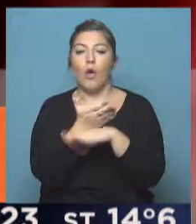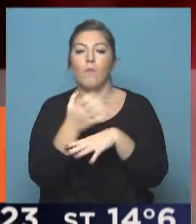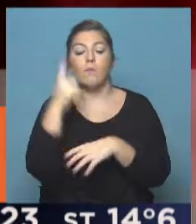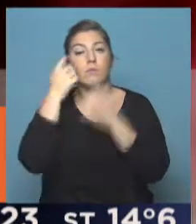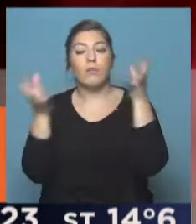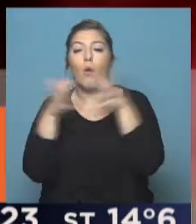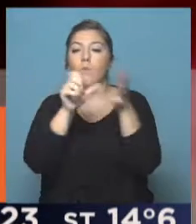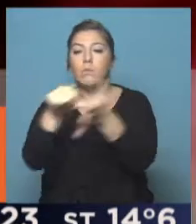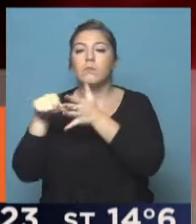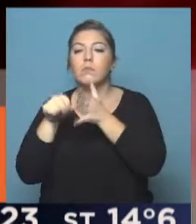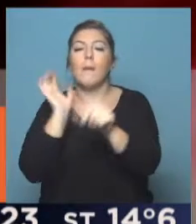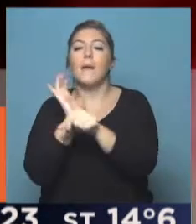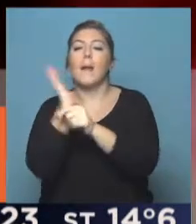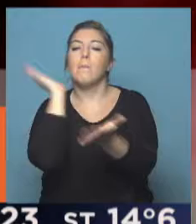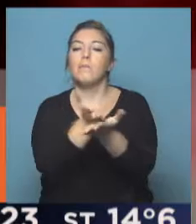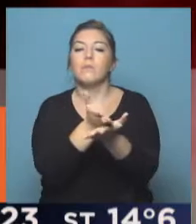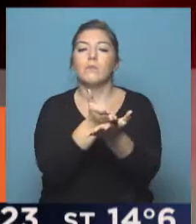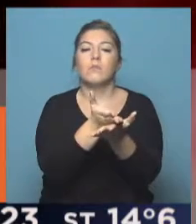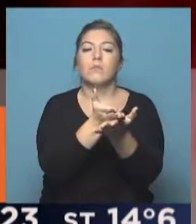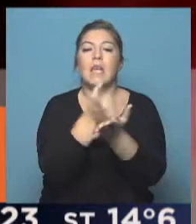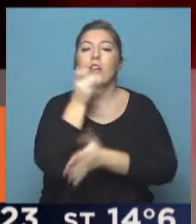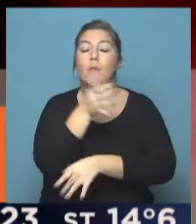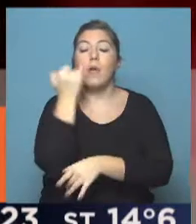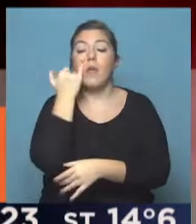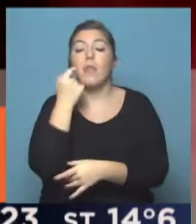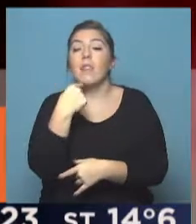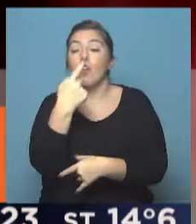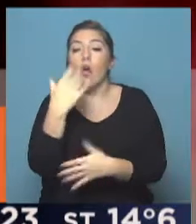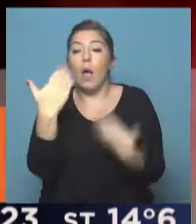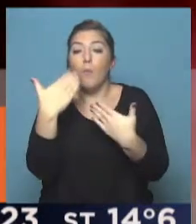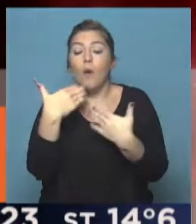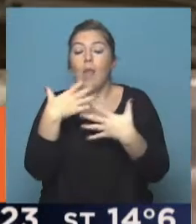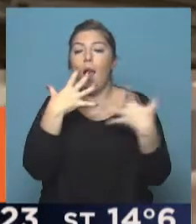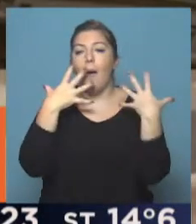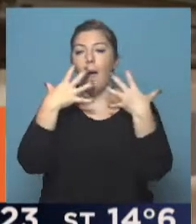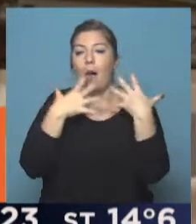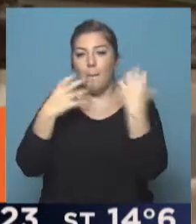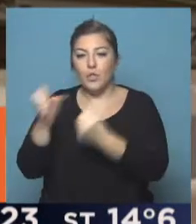para eliminar el extremismo y aclaró que pueden contar con eeuu